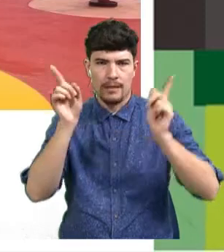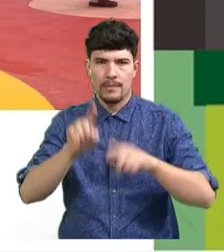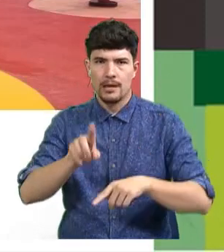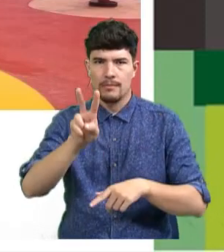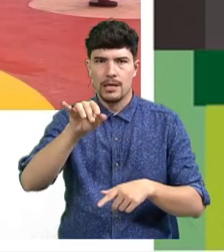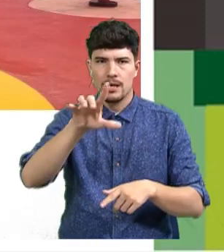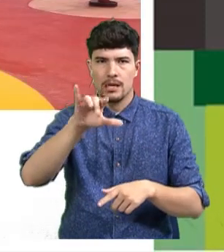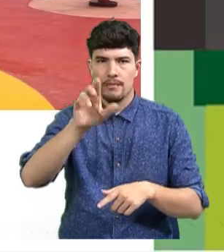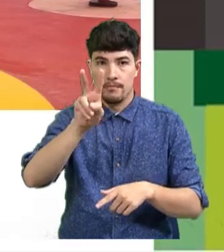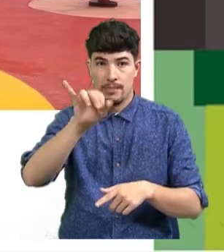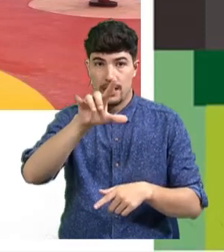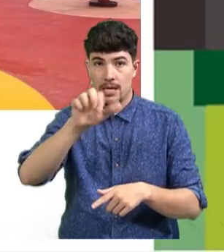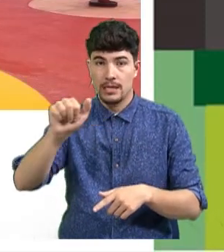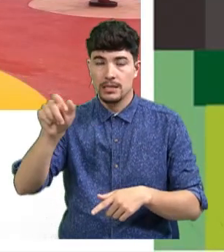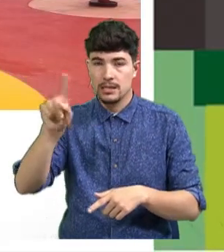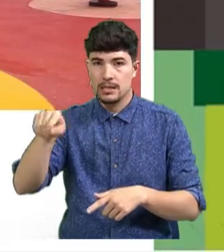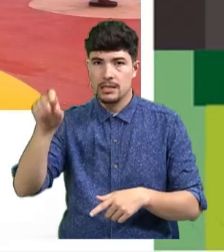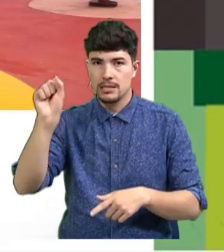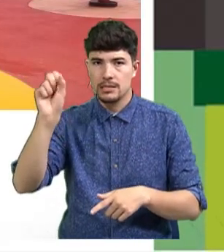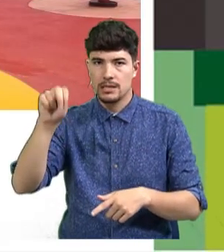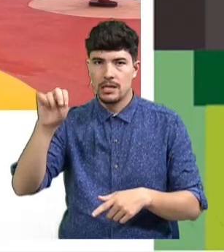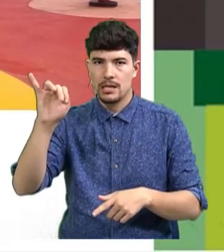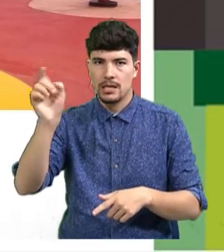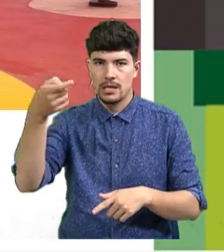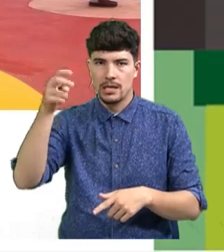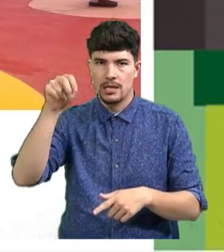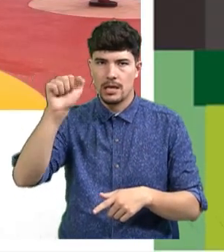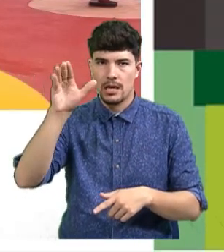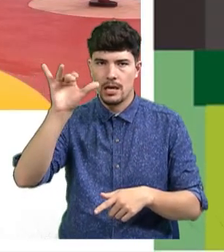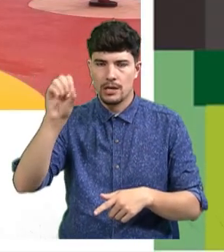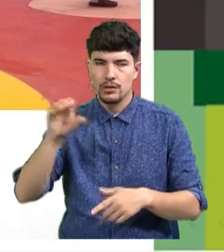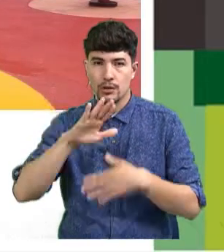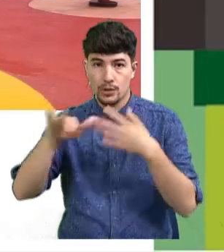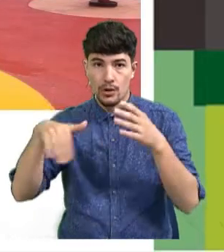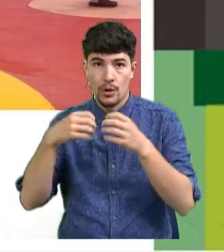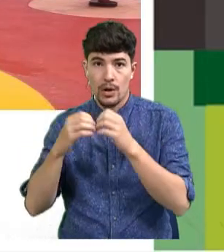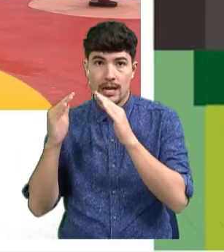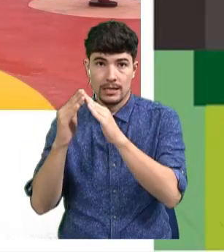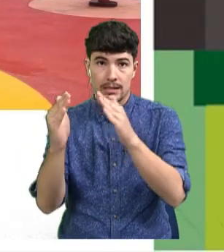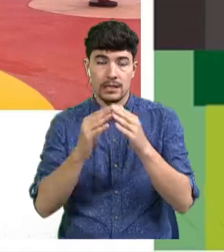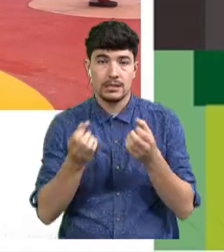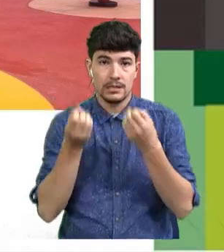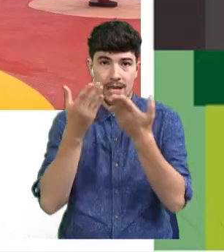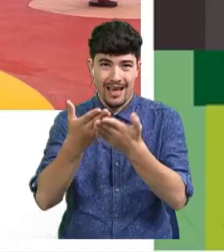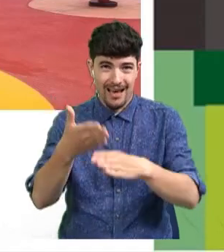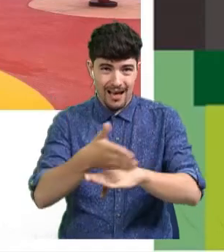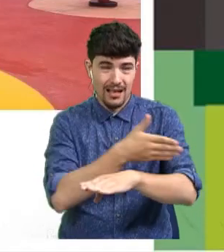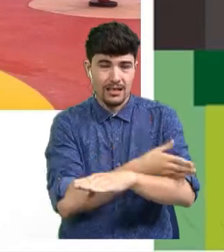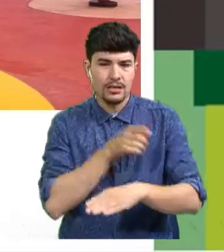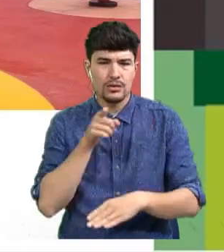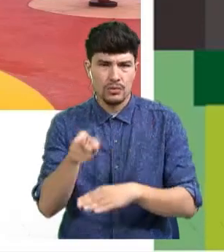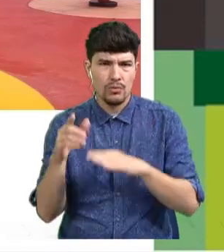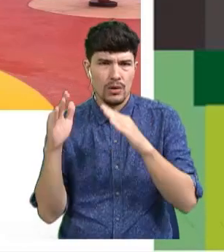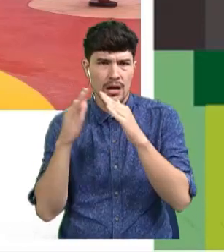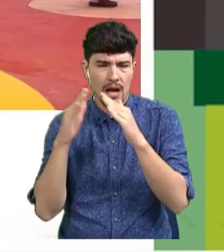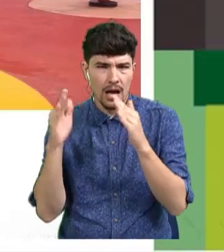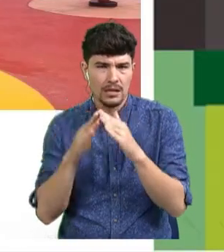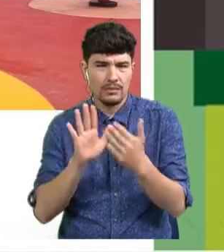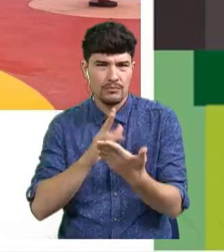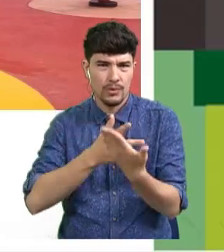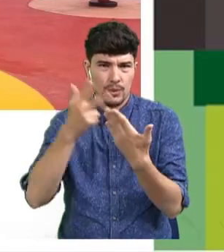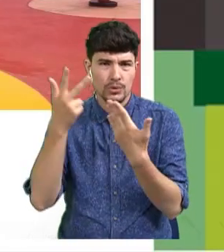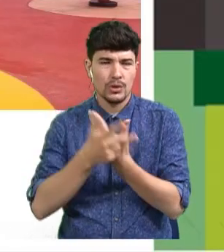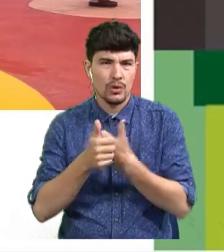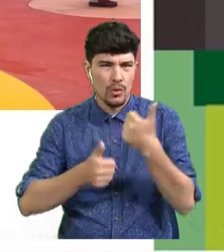San Ignacio. Todas estas viviendas que fueron entregadas hace algunos tiempos, que eran viviendas de los